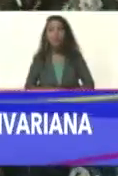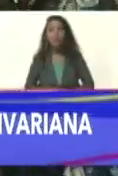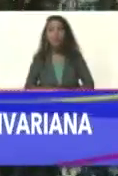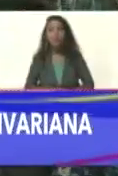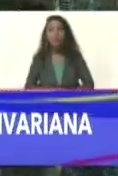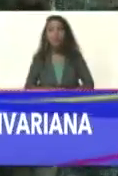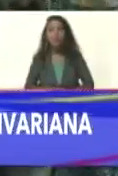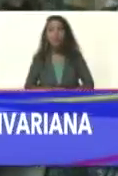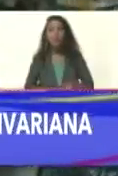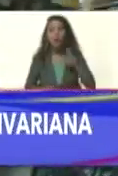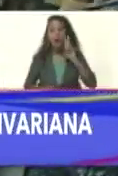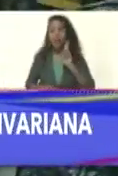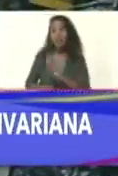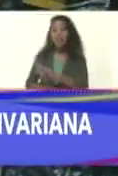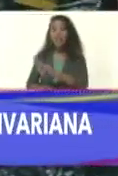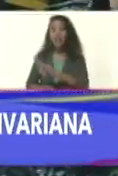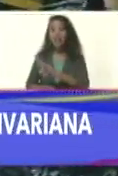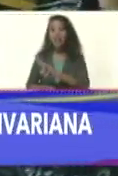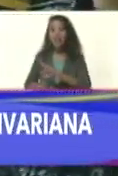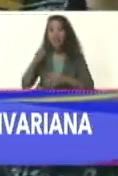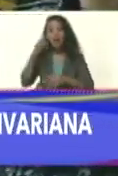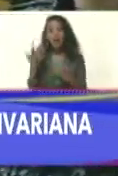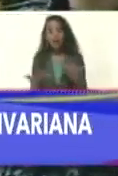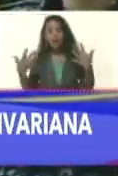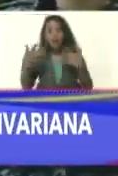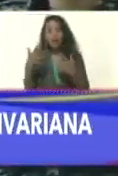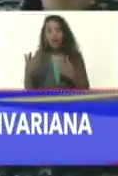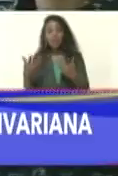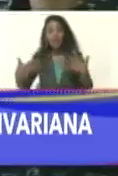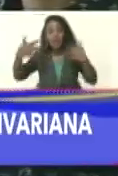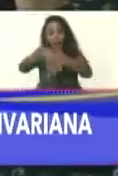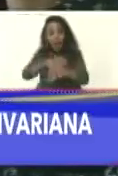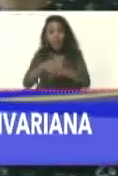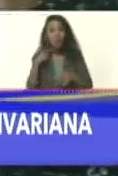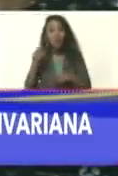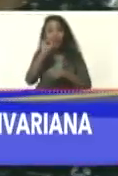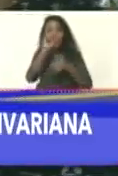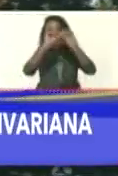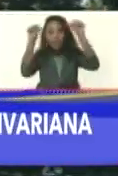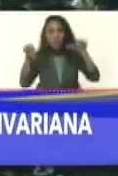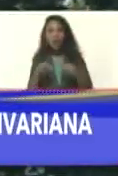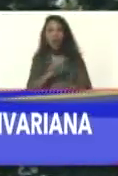Así hay que verlo, parte integrante de un sistema. La Fuerza